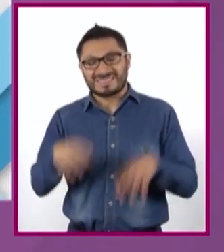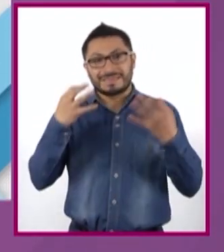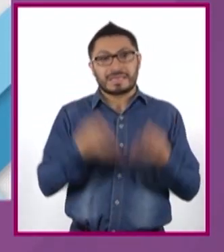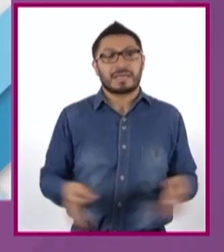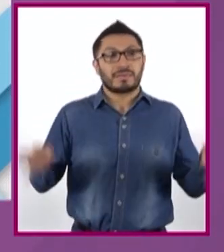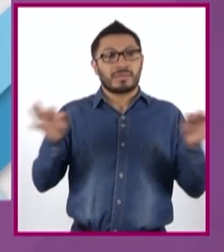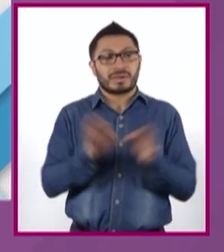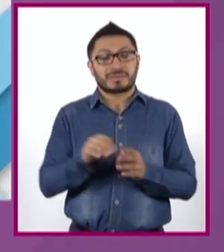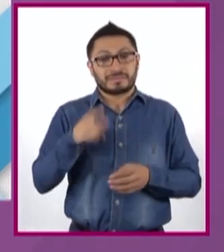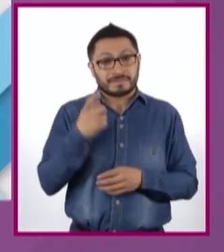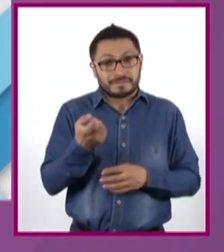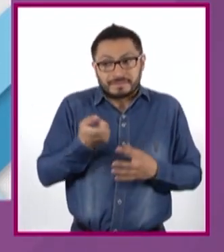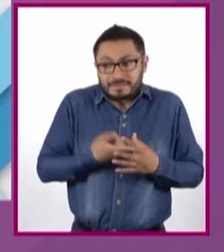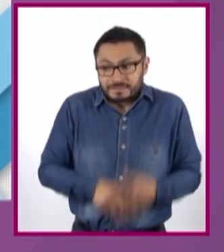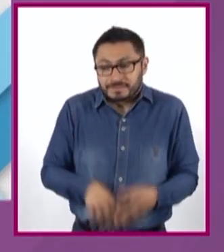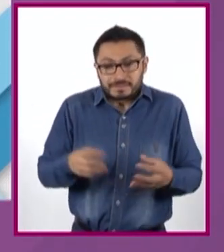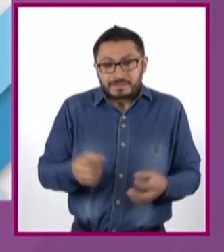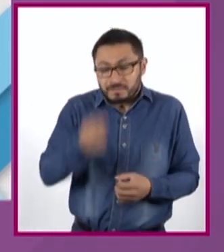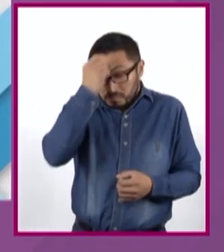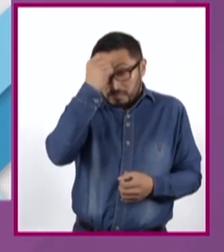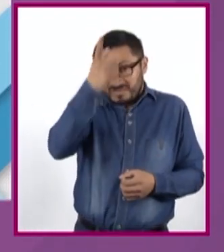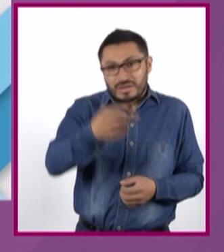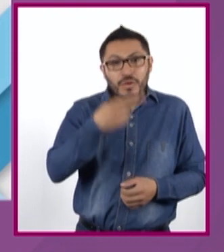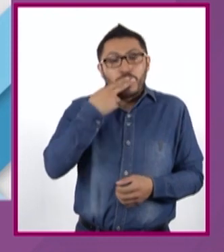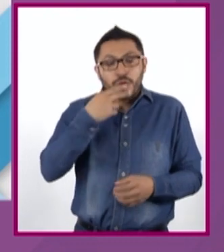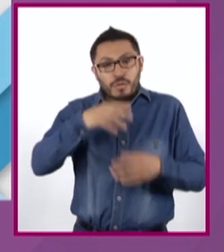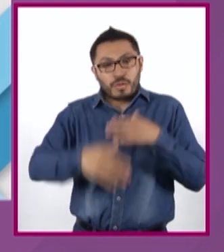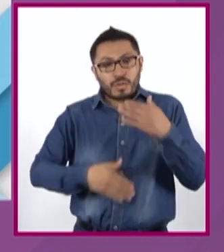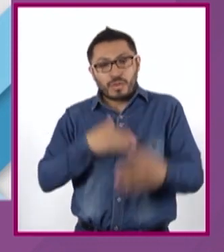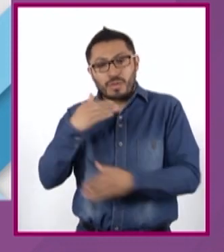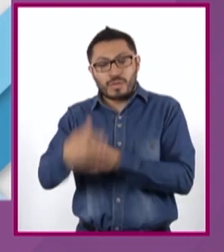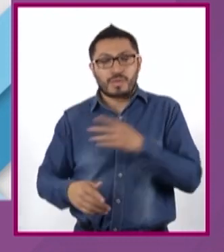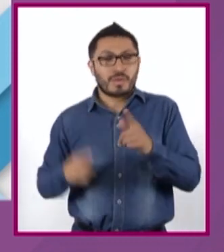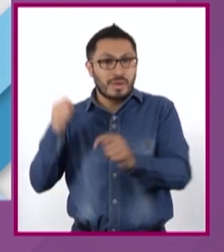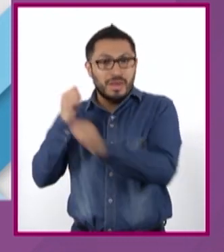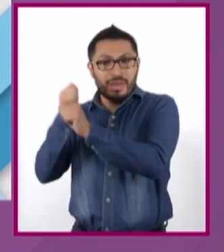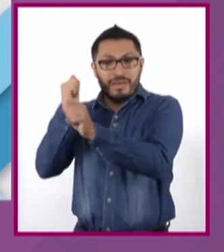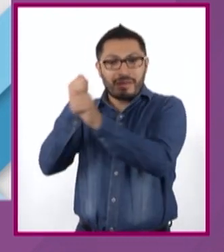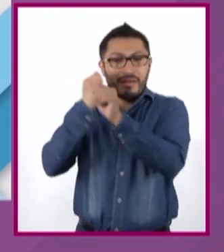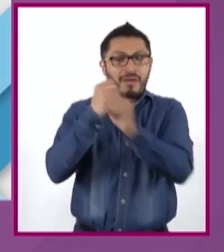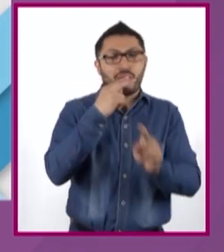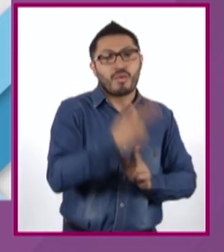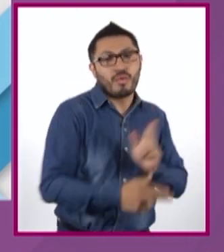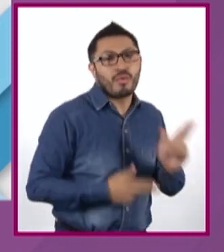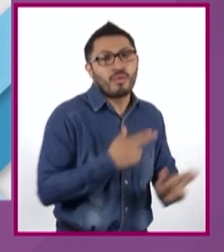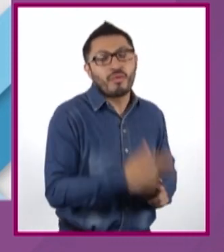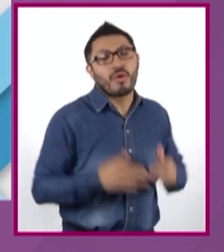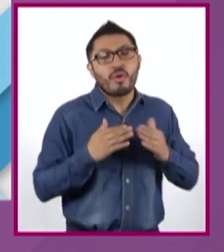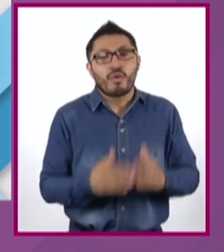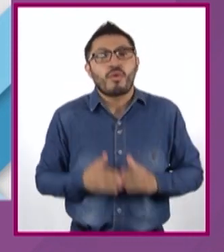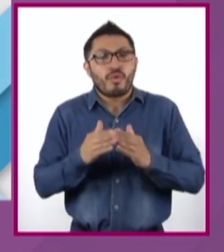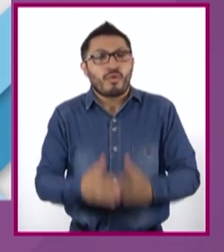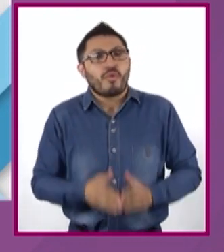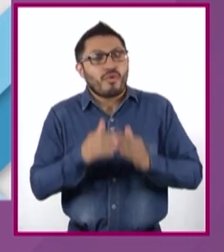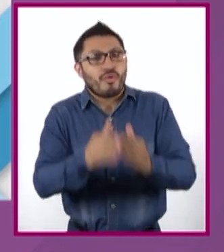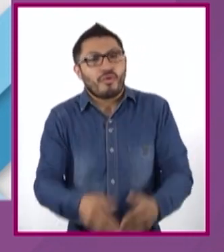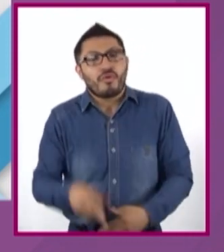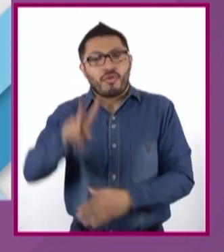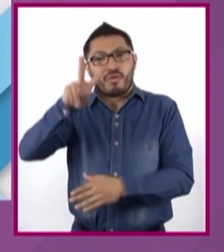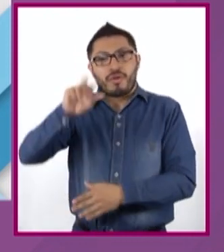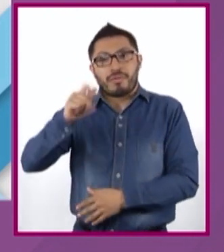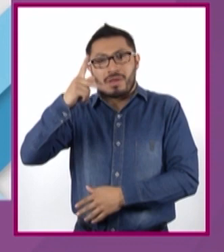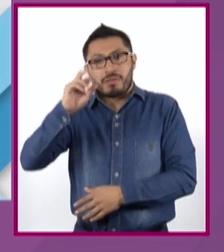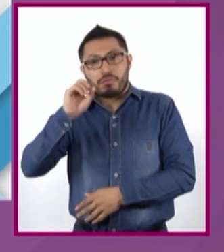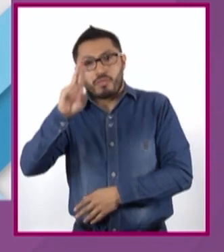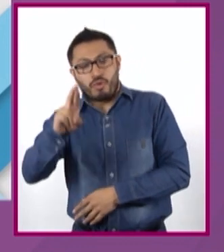su invención, su uso se extendió a los transportes en los trenes y los barcos de vapor. Además,